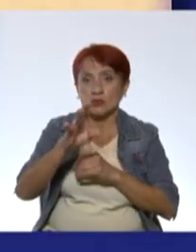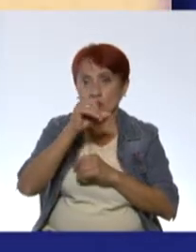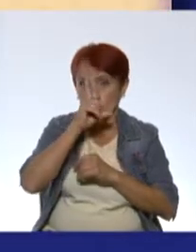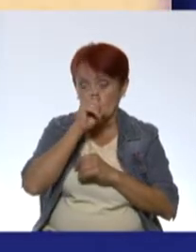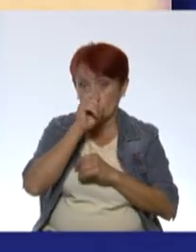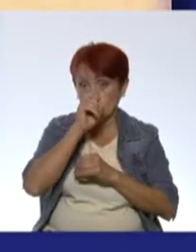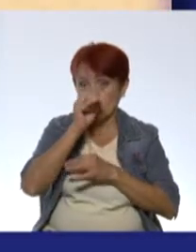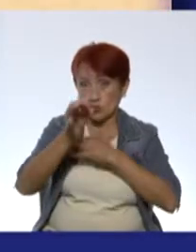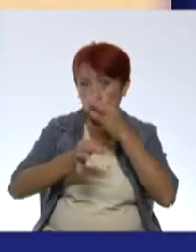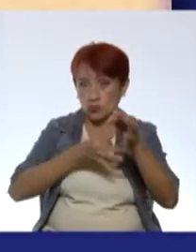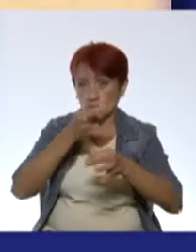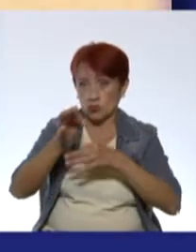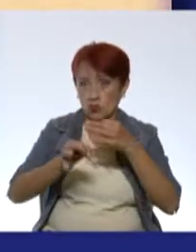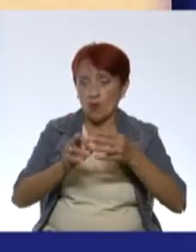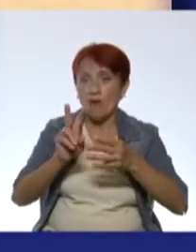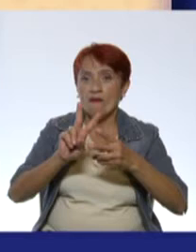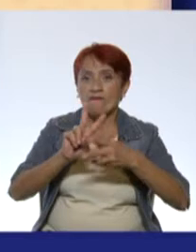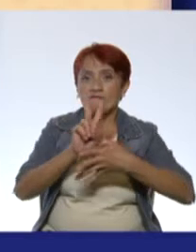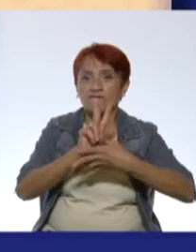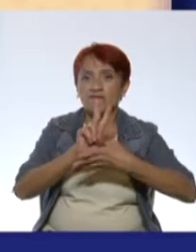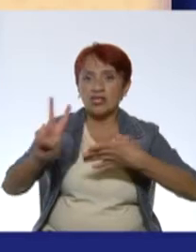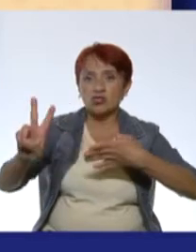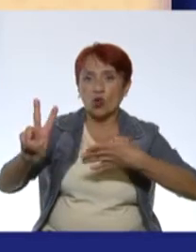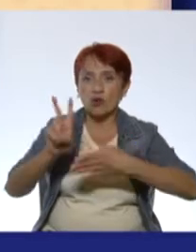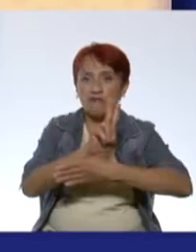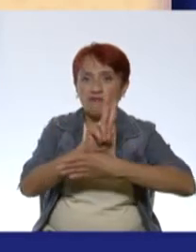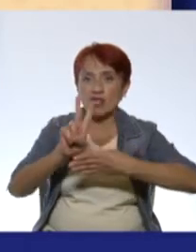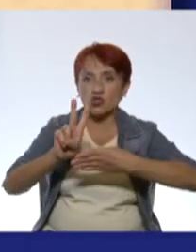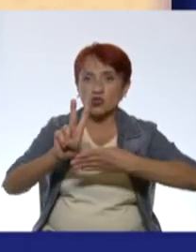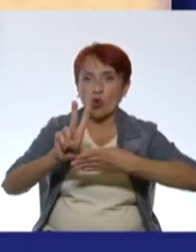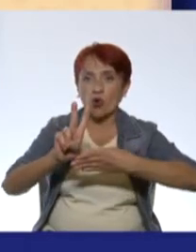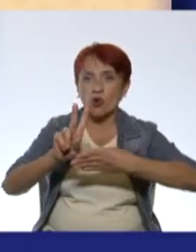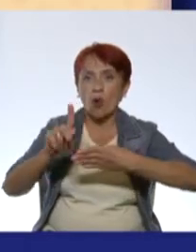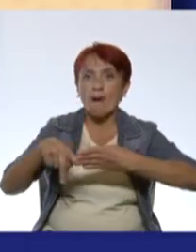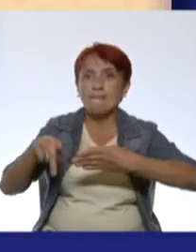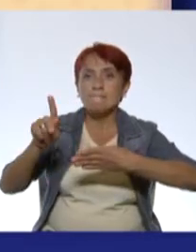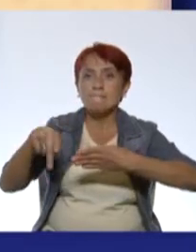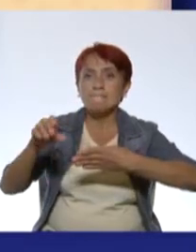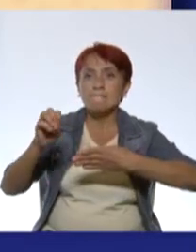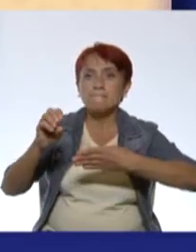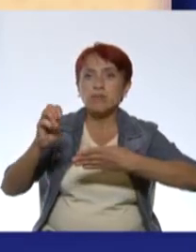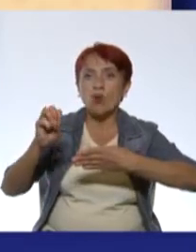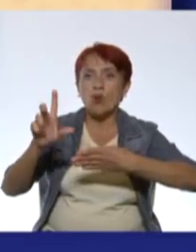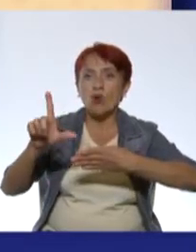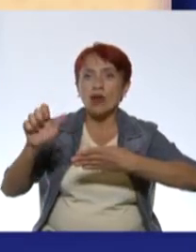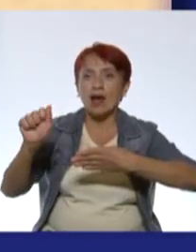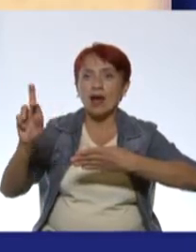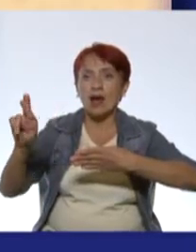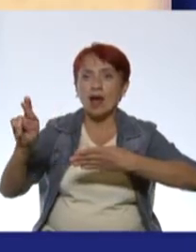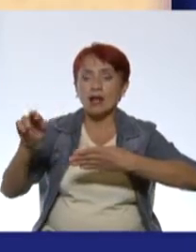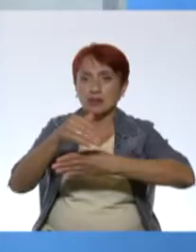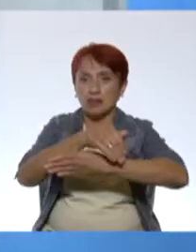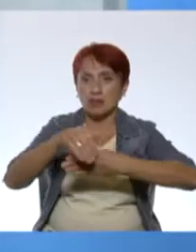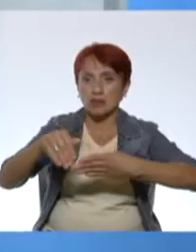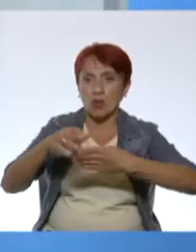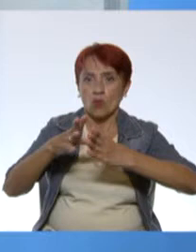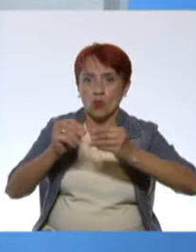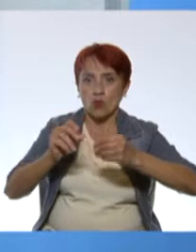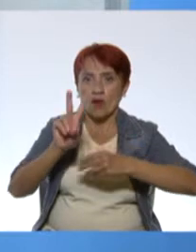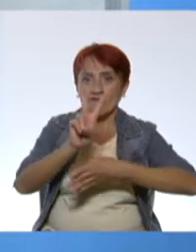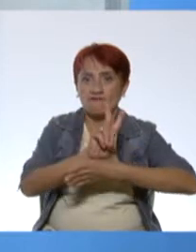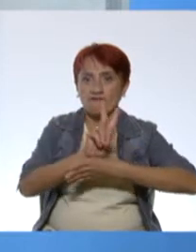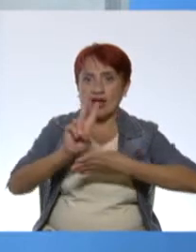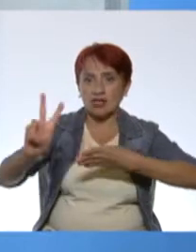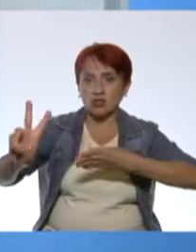Para cuarto año vamos a estar hablando de lo que son los vectores polares. Un vector polar deja de ser rectangular porque ya un vector polar